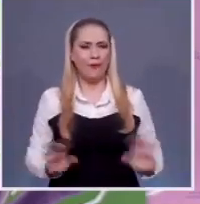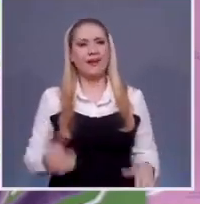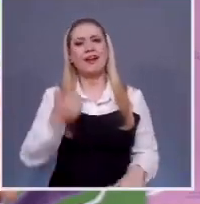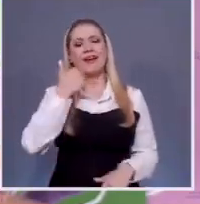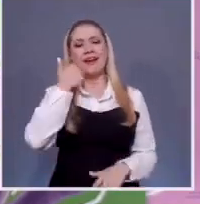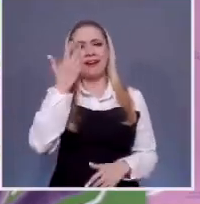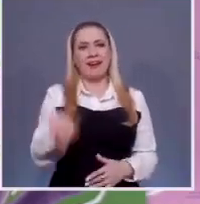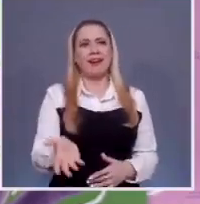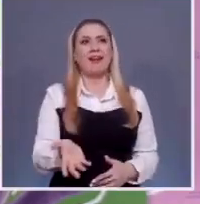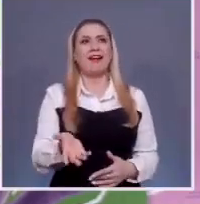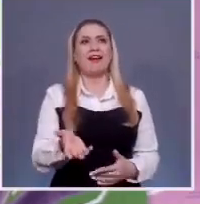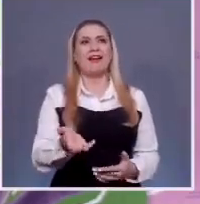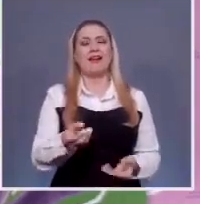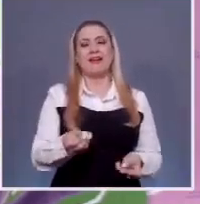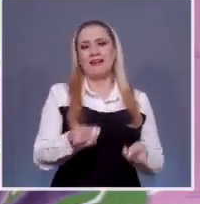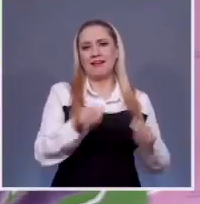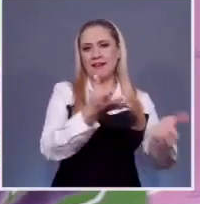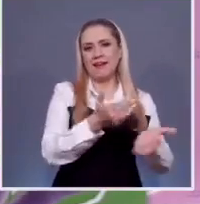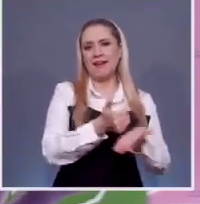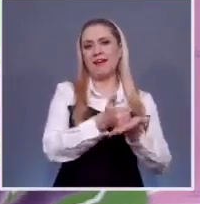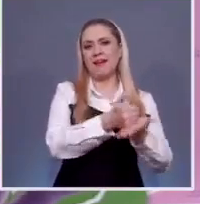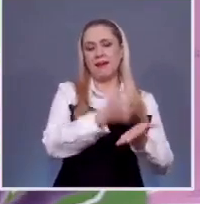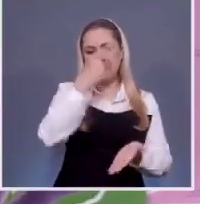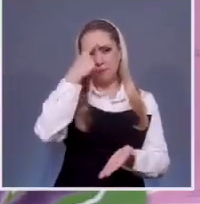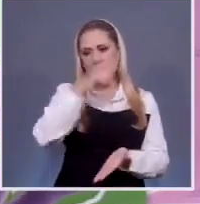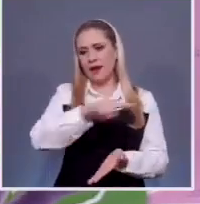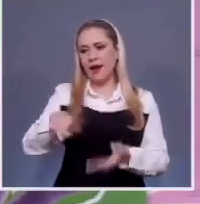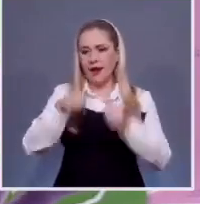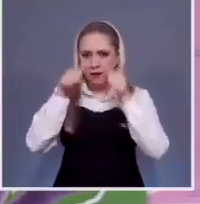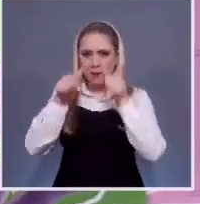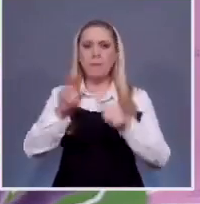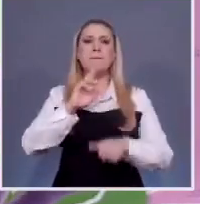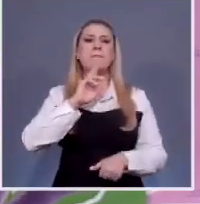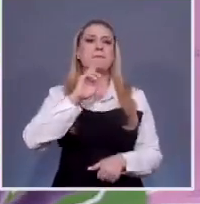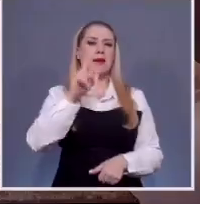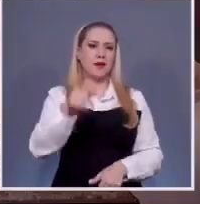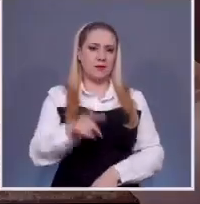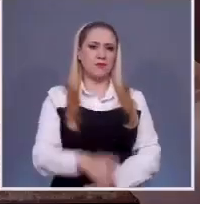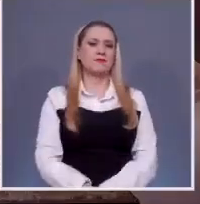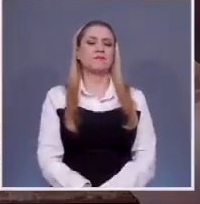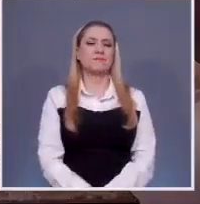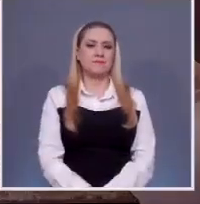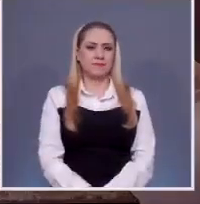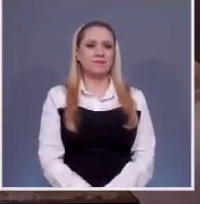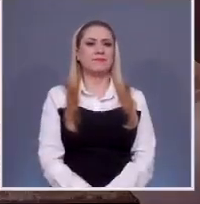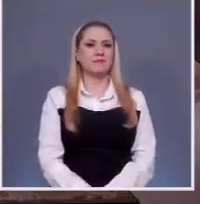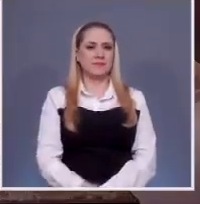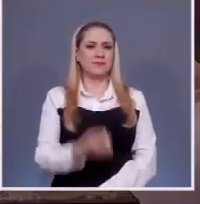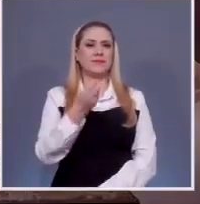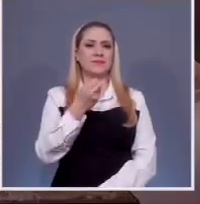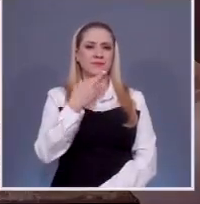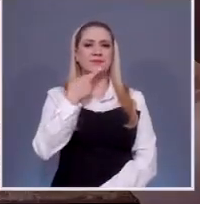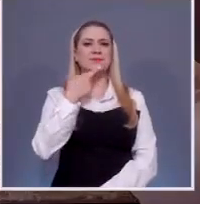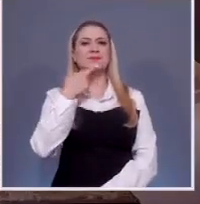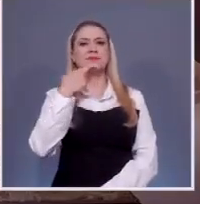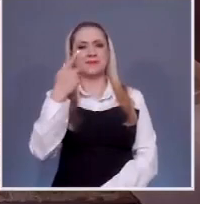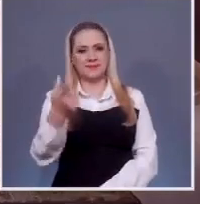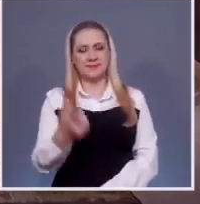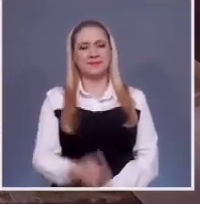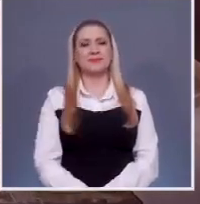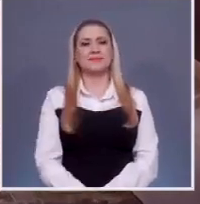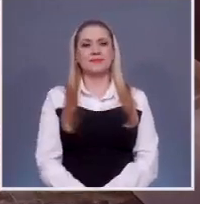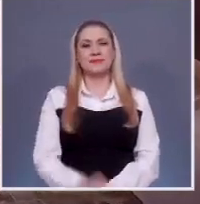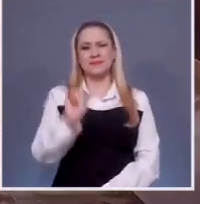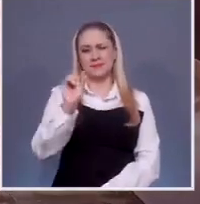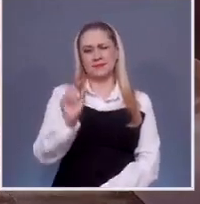están promoviendo todas estas cuestiones de violencia obstétrica. Y eso no genera un mejor ambiente, ni siquiera un mejor servicio. Claro. Vamos a hacer una pausa